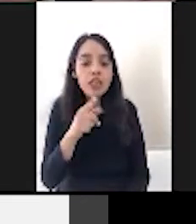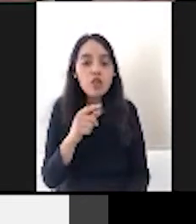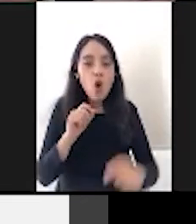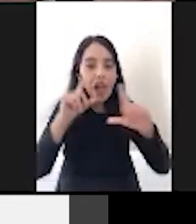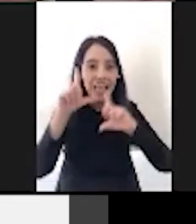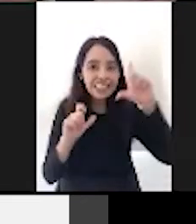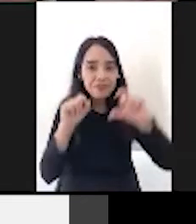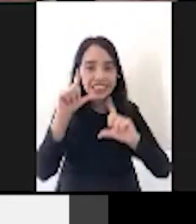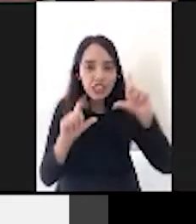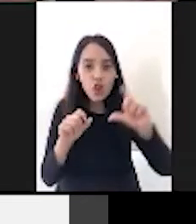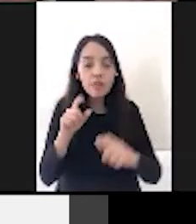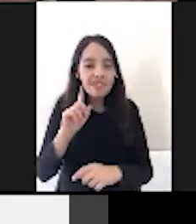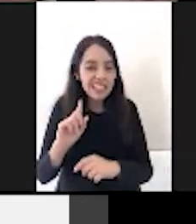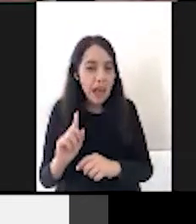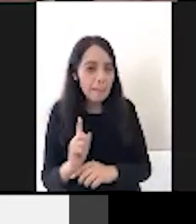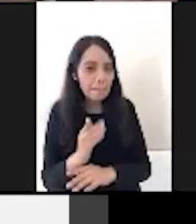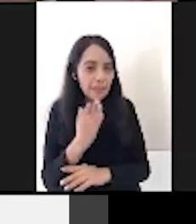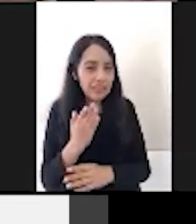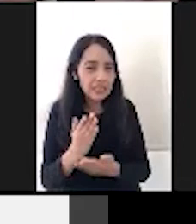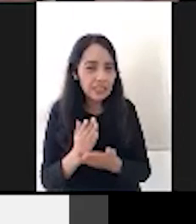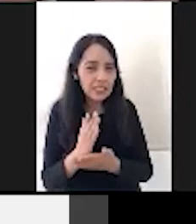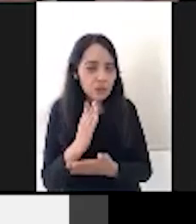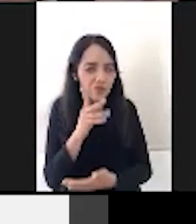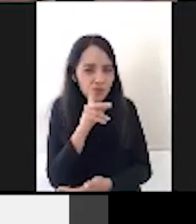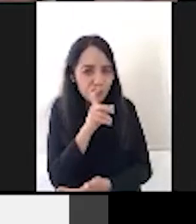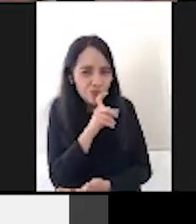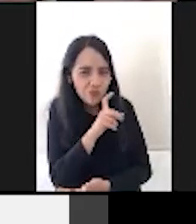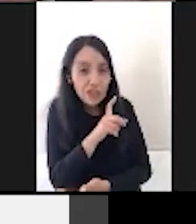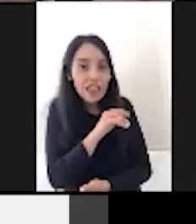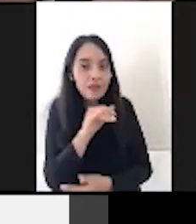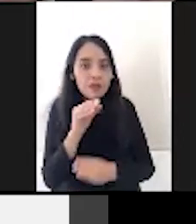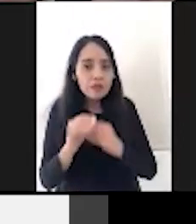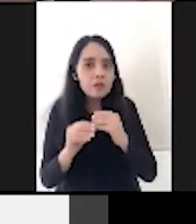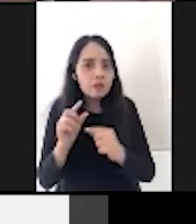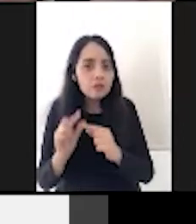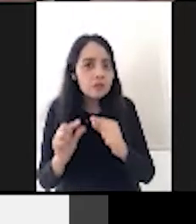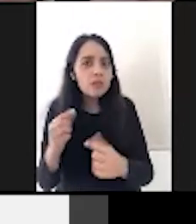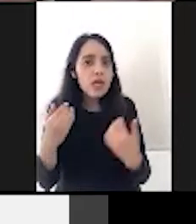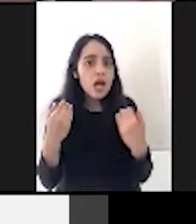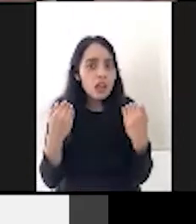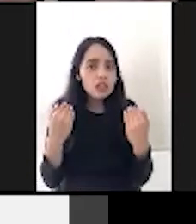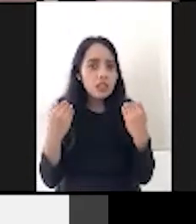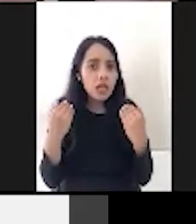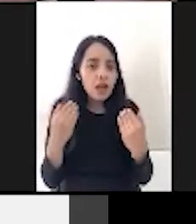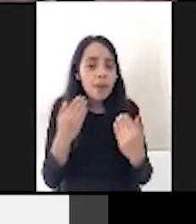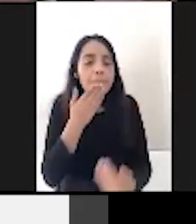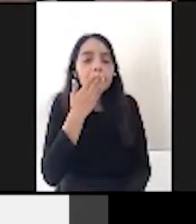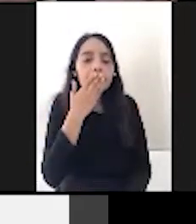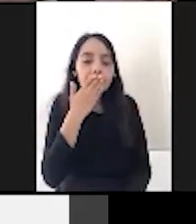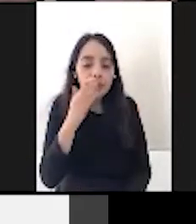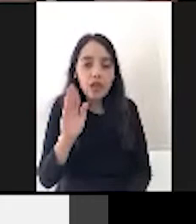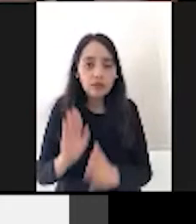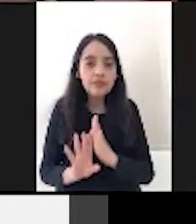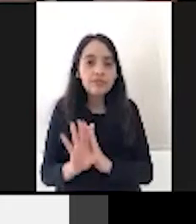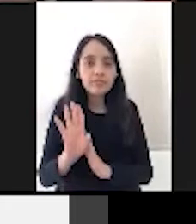les cuesta mucho reconocerlas, pero conforme se van entrenando en la tarea y van pasando las sesiones, empiezan a mejorar en su desempeño,